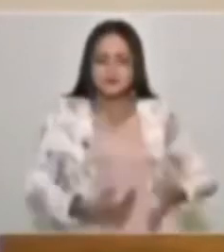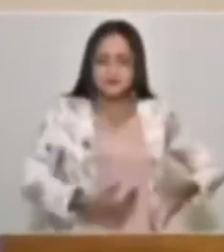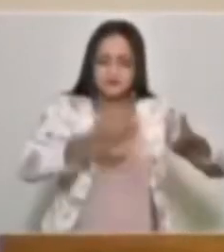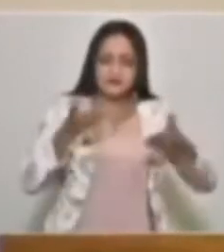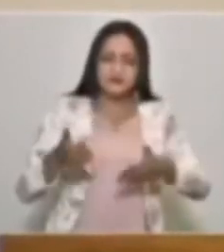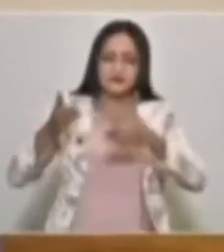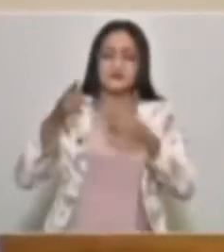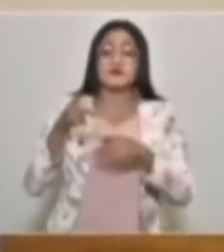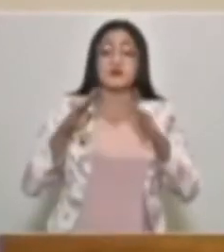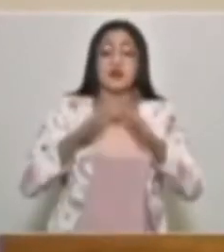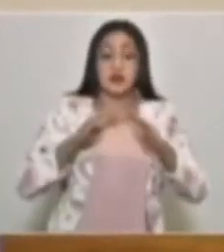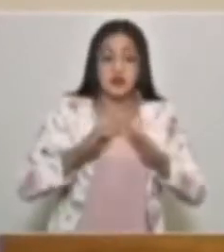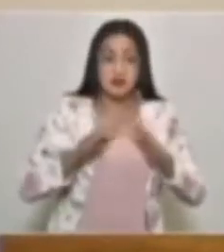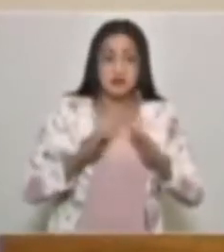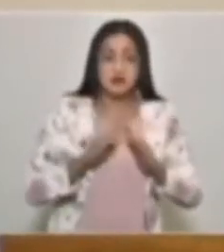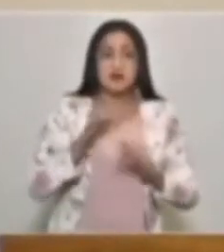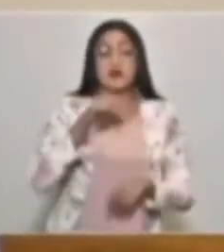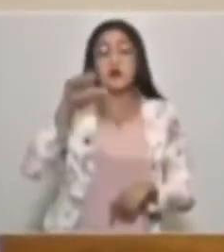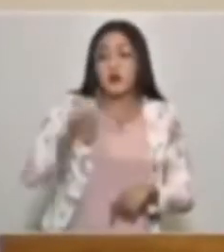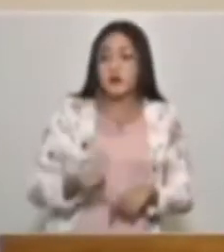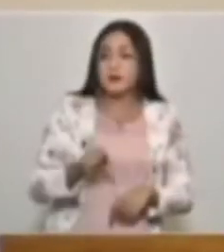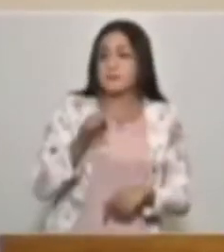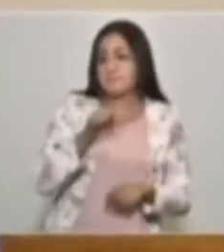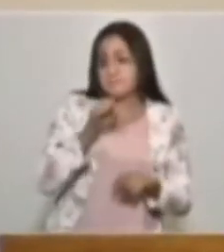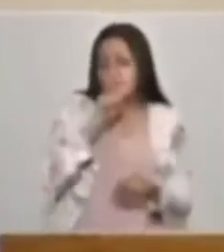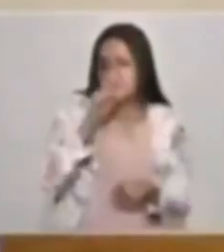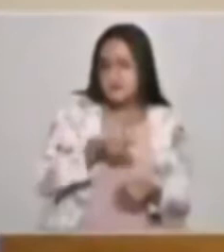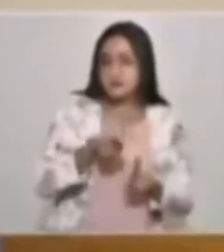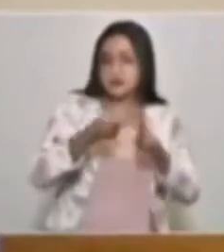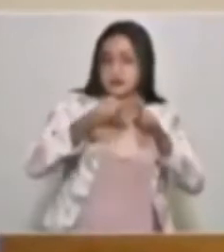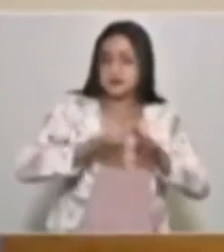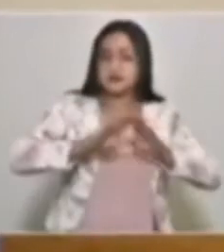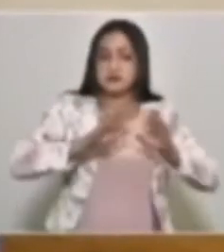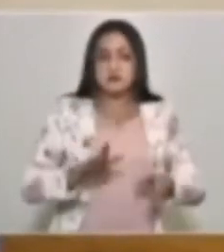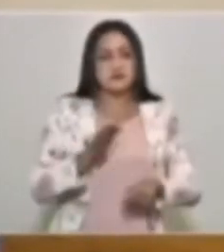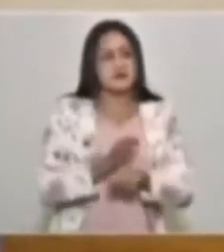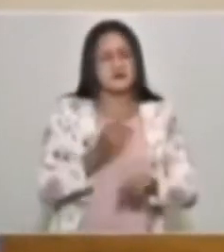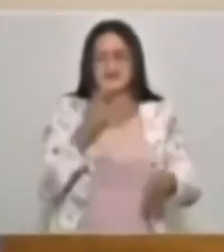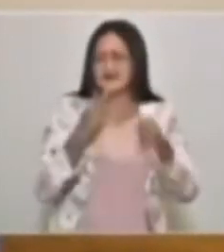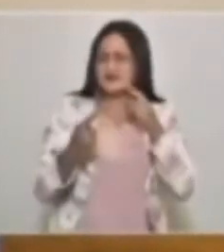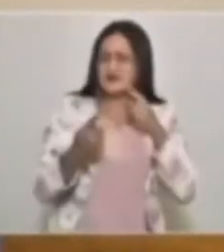de los municipios afectados. Hoy mismo, ya hay a disposición